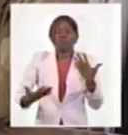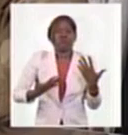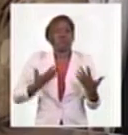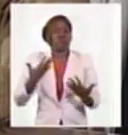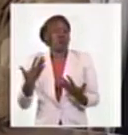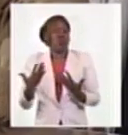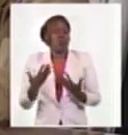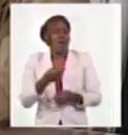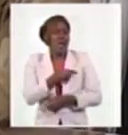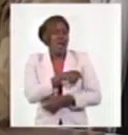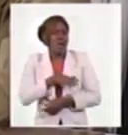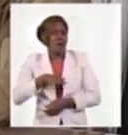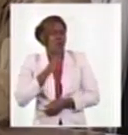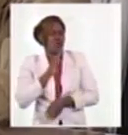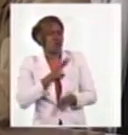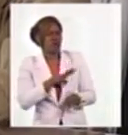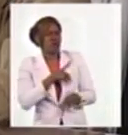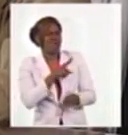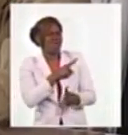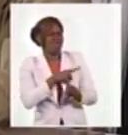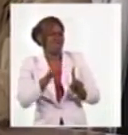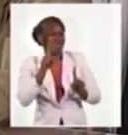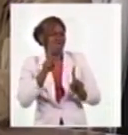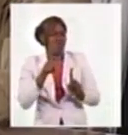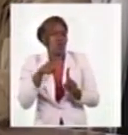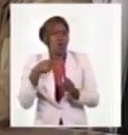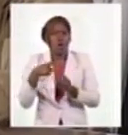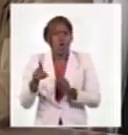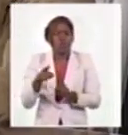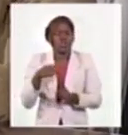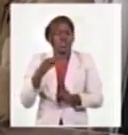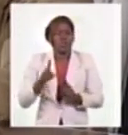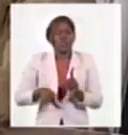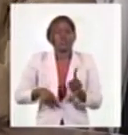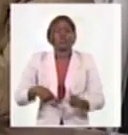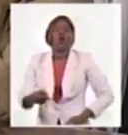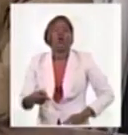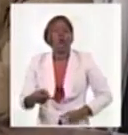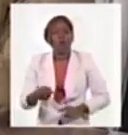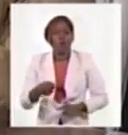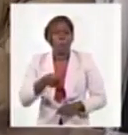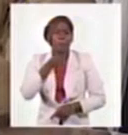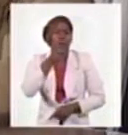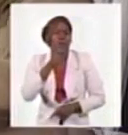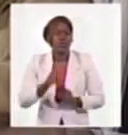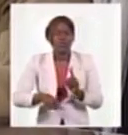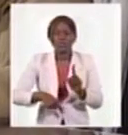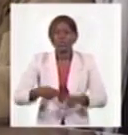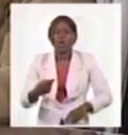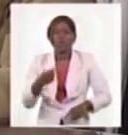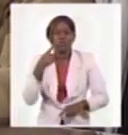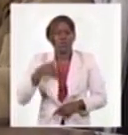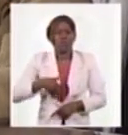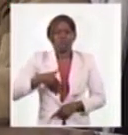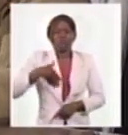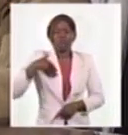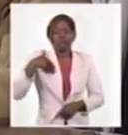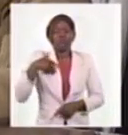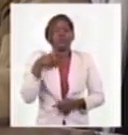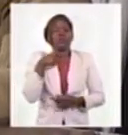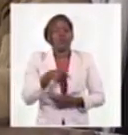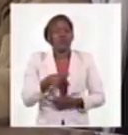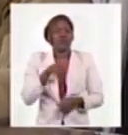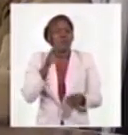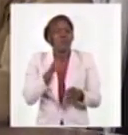de los neoconservadores, de los sectores de la derecha tradicional, pero lo que quería subrayar es que este ambiente de contradicciones en